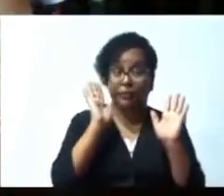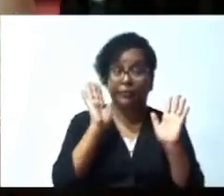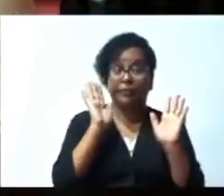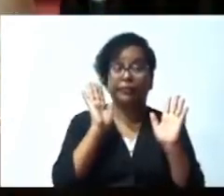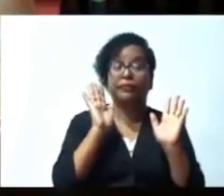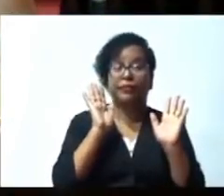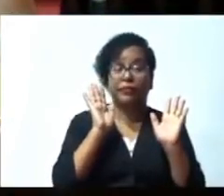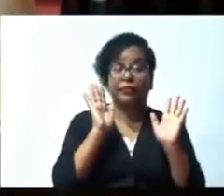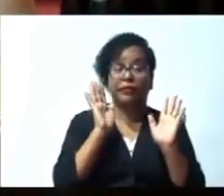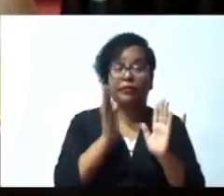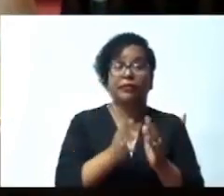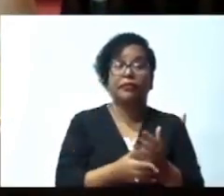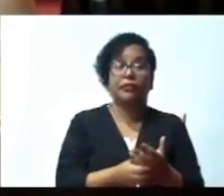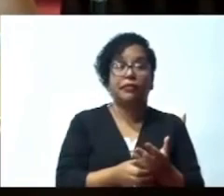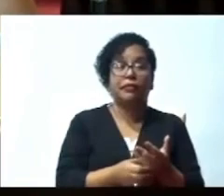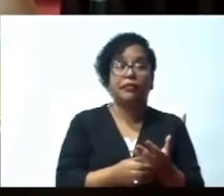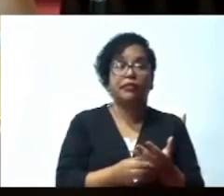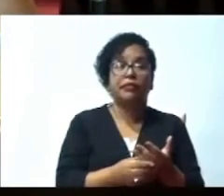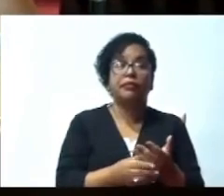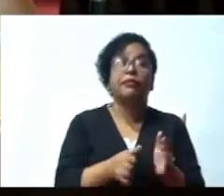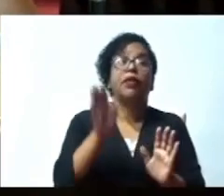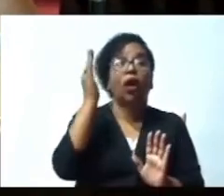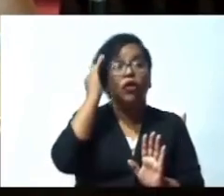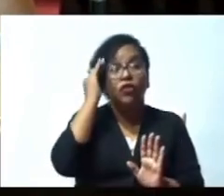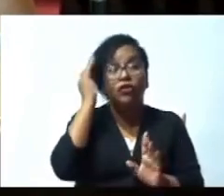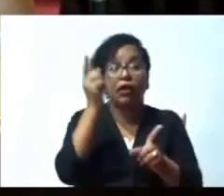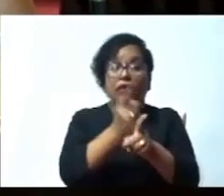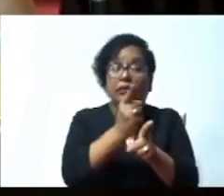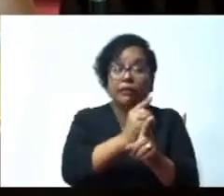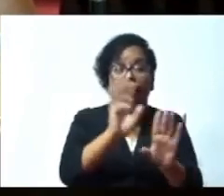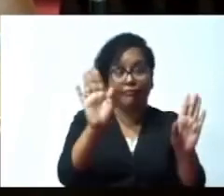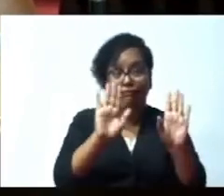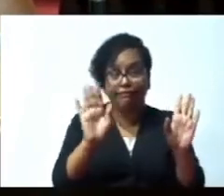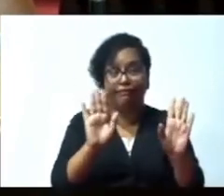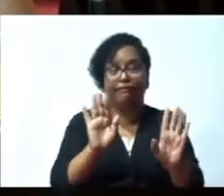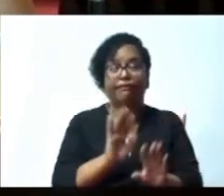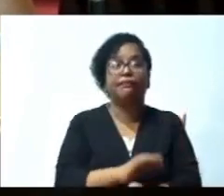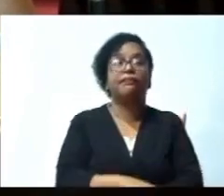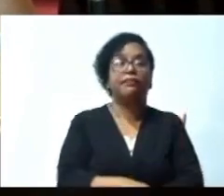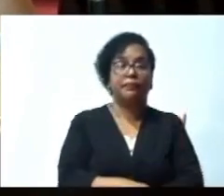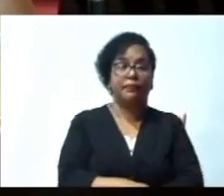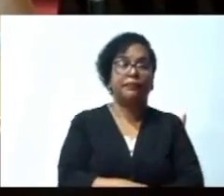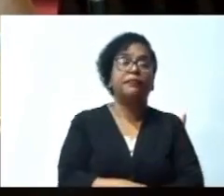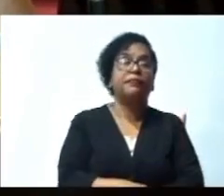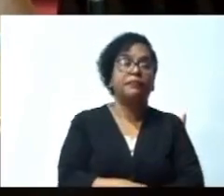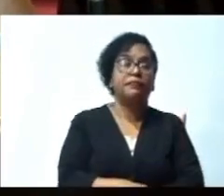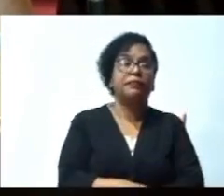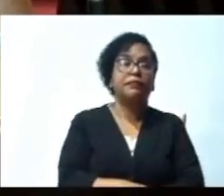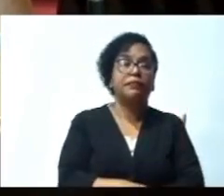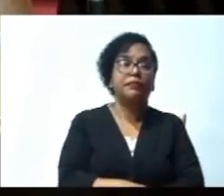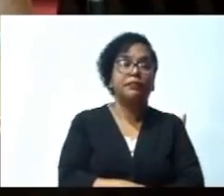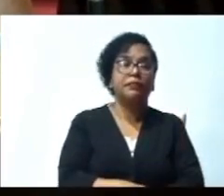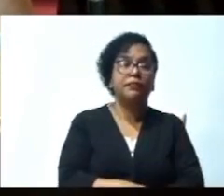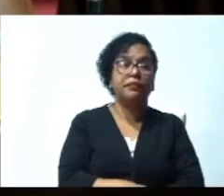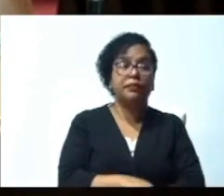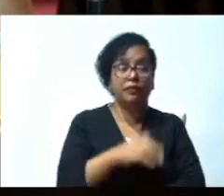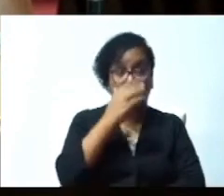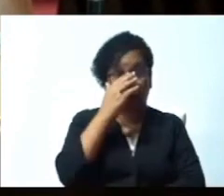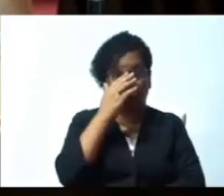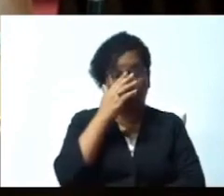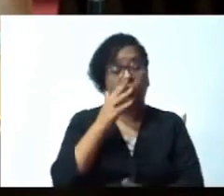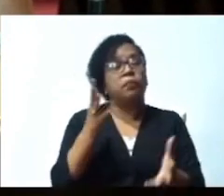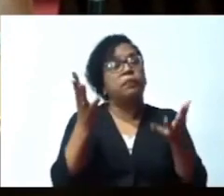y muy muy válida que yo sé que no es correcto observación en área de